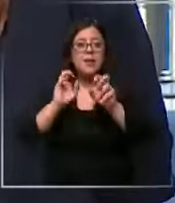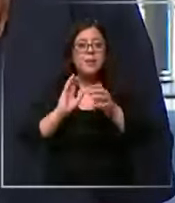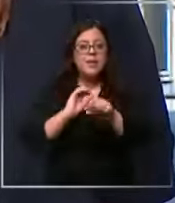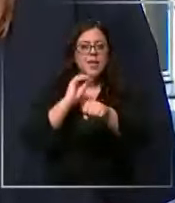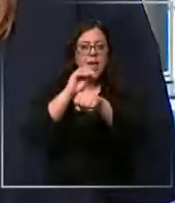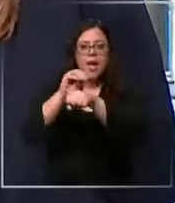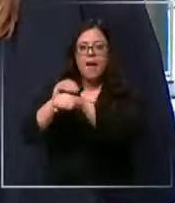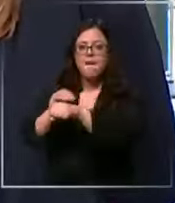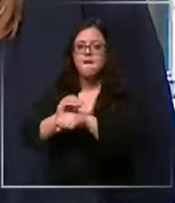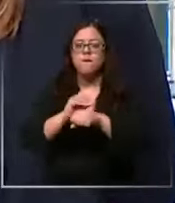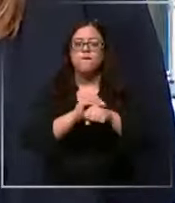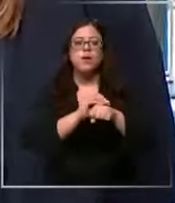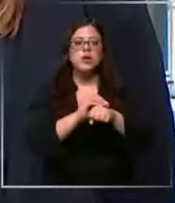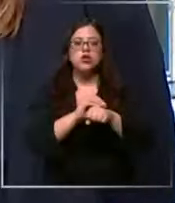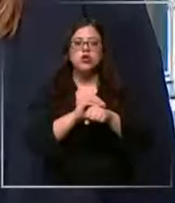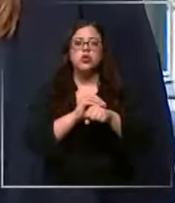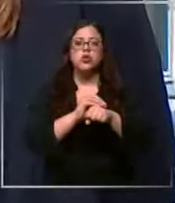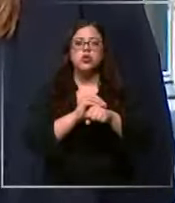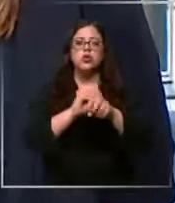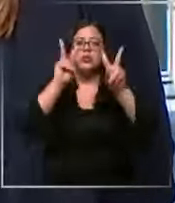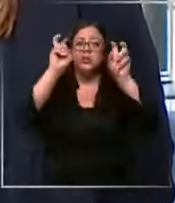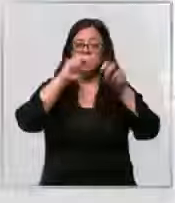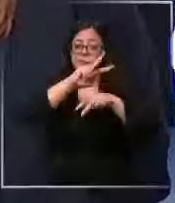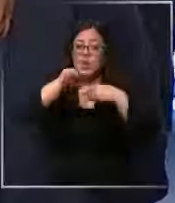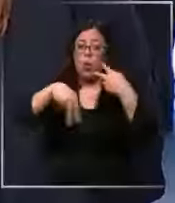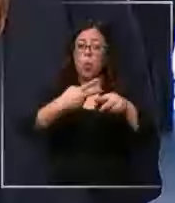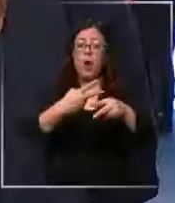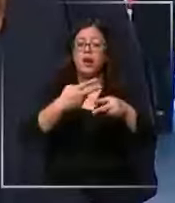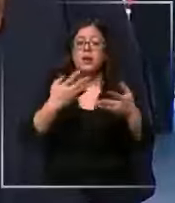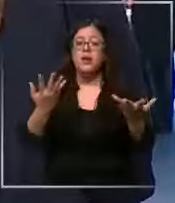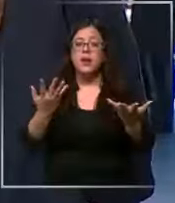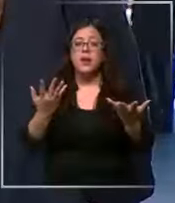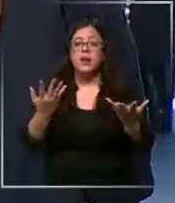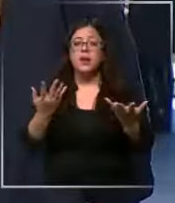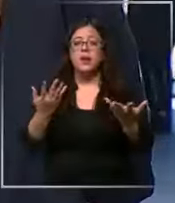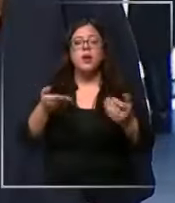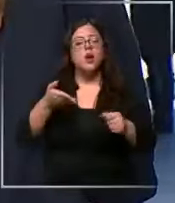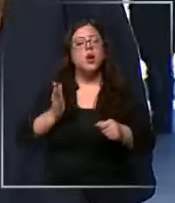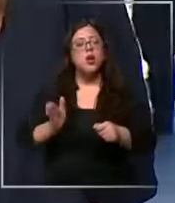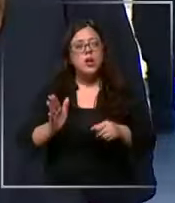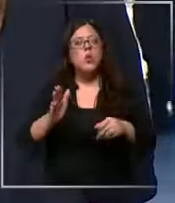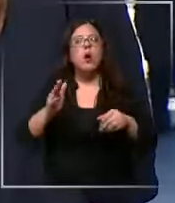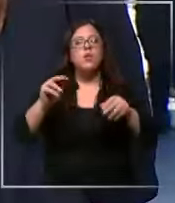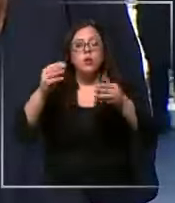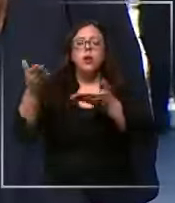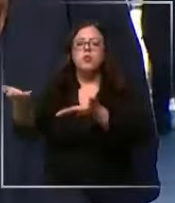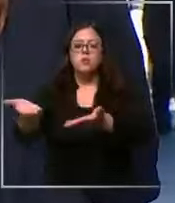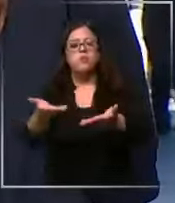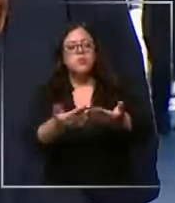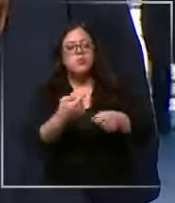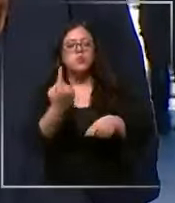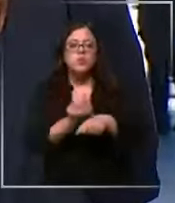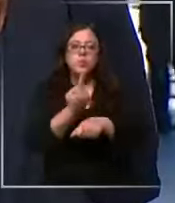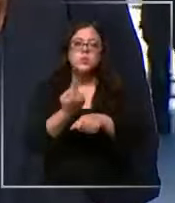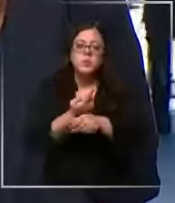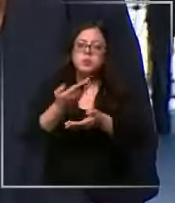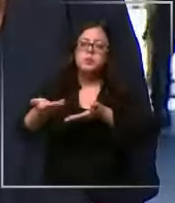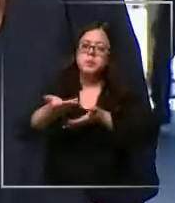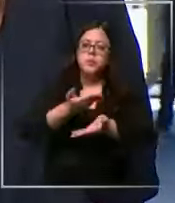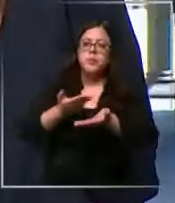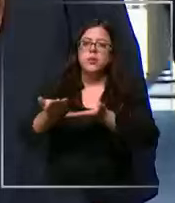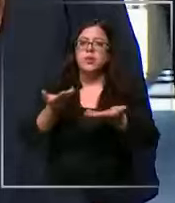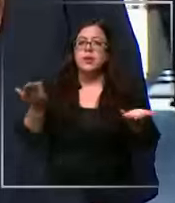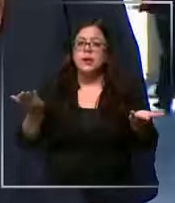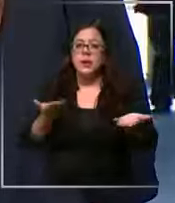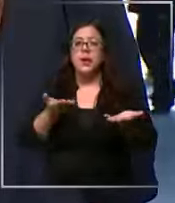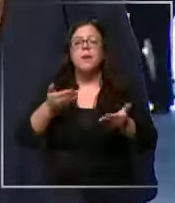que se han mencionado por posibles paralizaciones, seguimos con las mesas abiertas, seguimos conversando y dialogando para